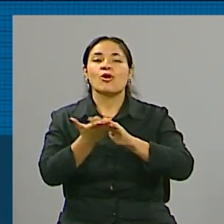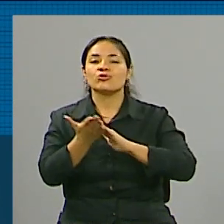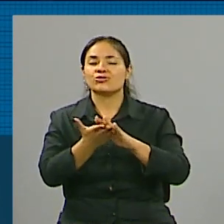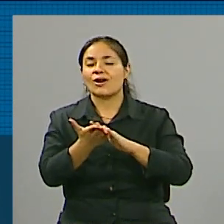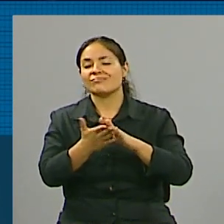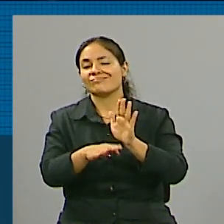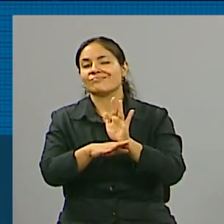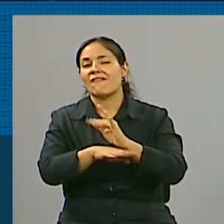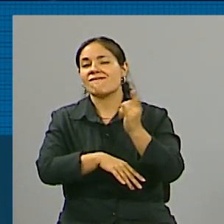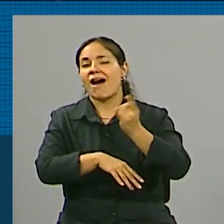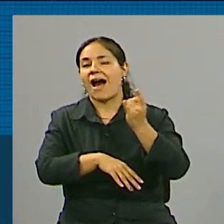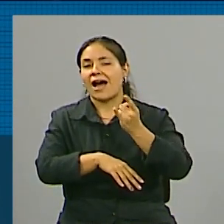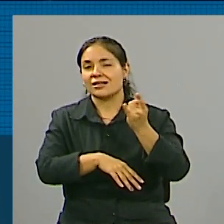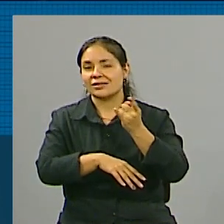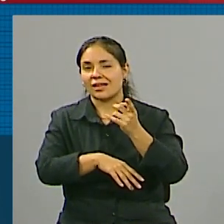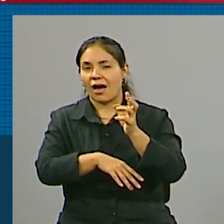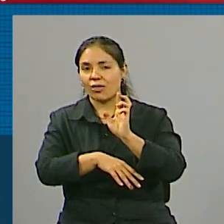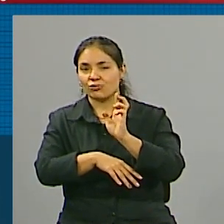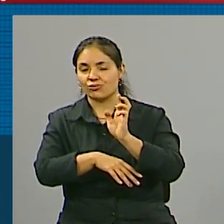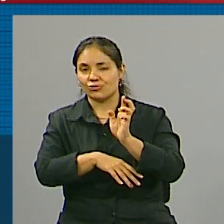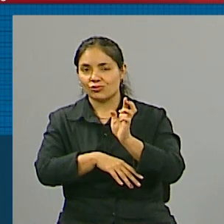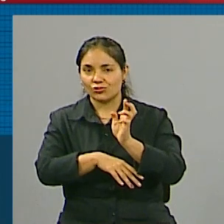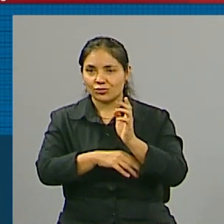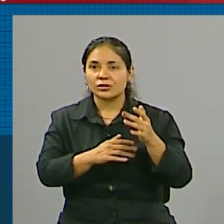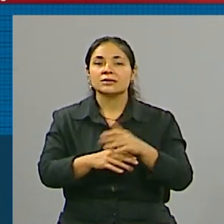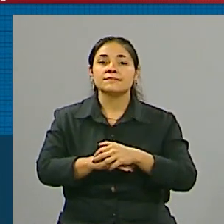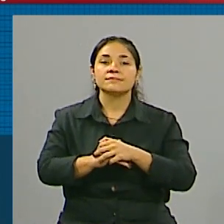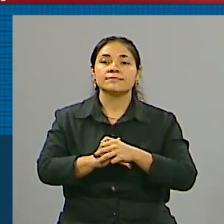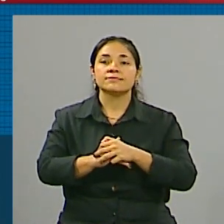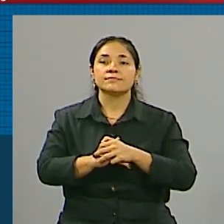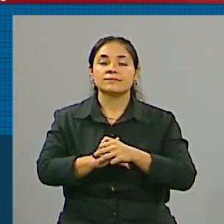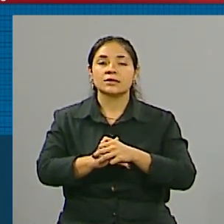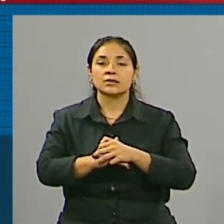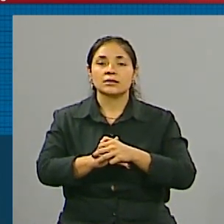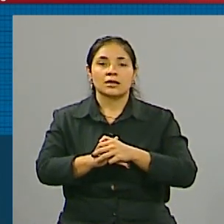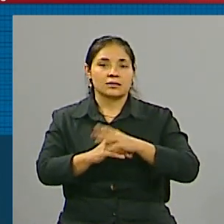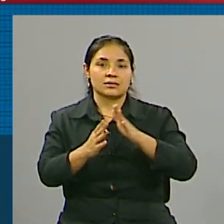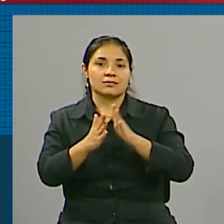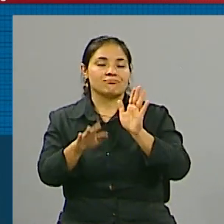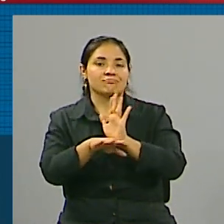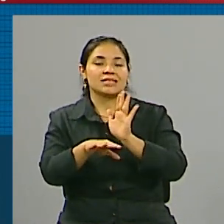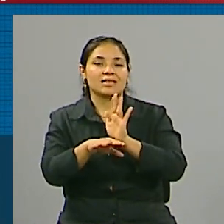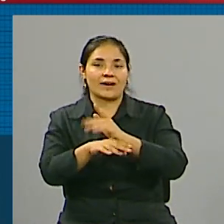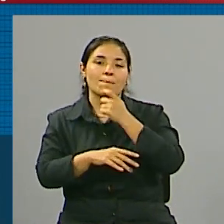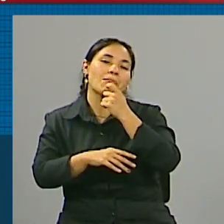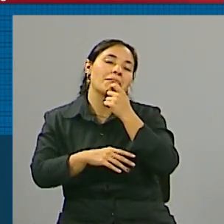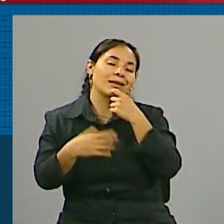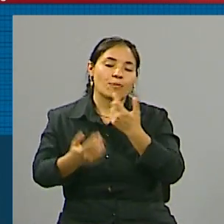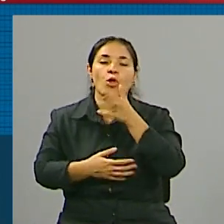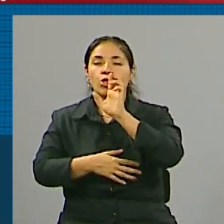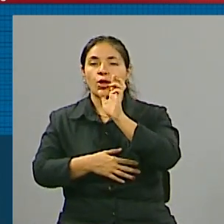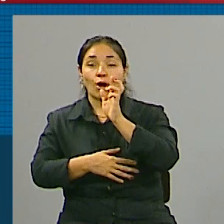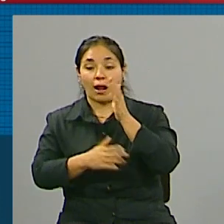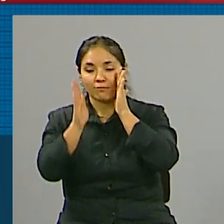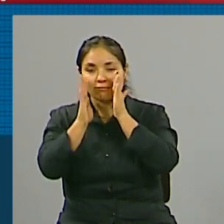que promete dolarizar, que implica una disminución en la inflación, ¿no? Bueno, en Ecuador vimos, por ejemplo, que